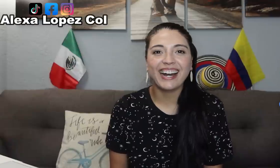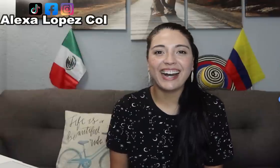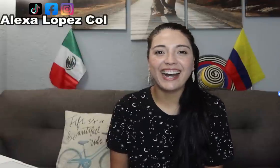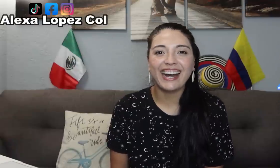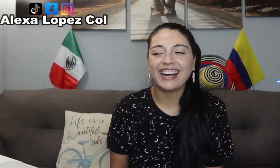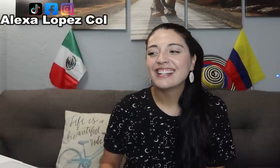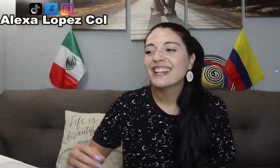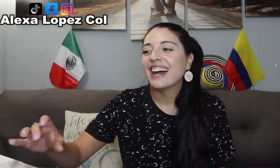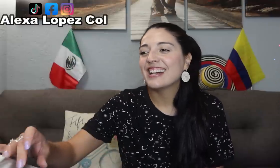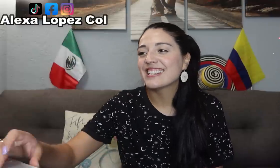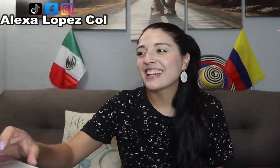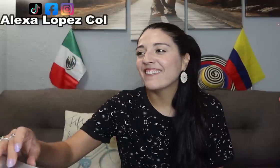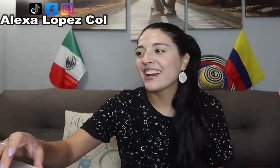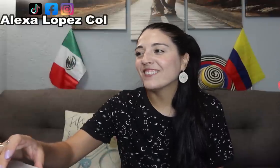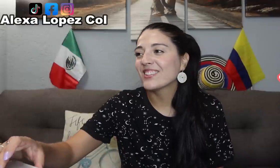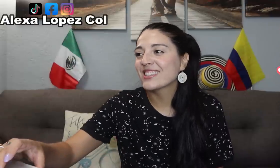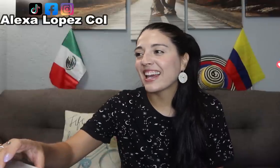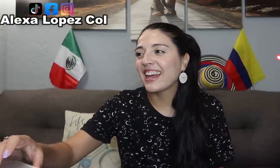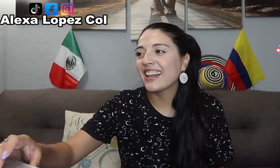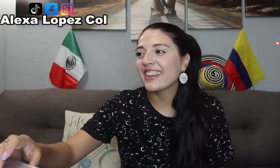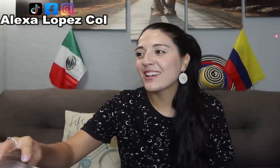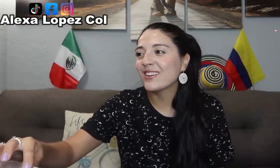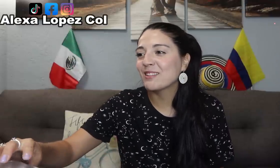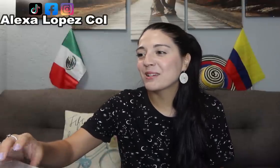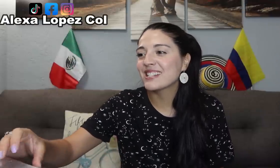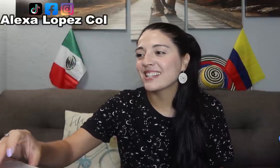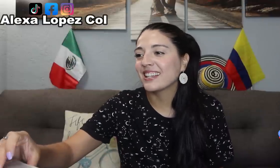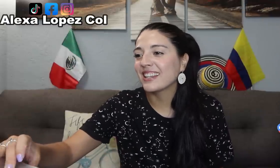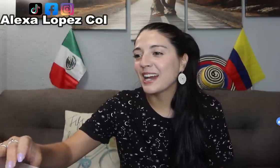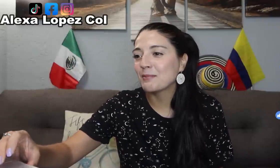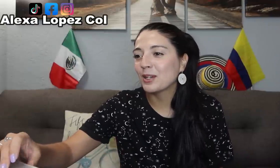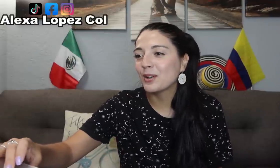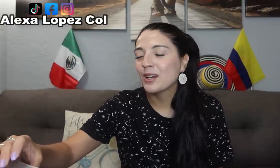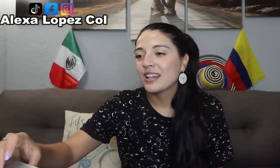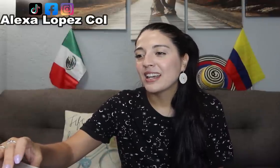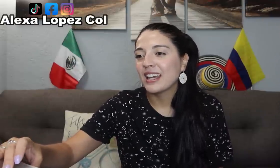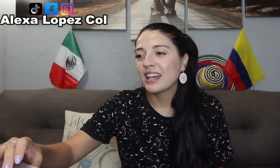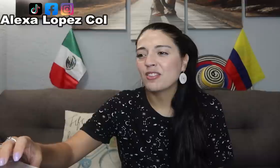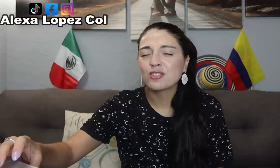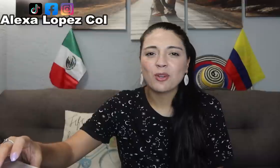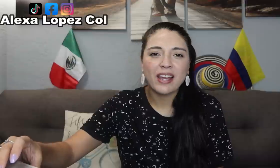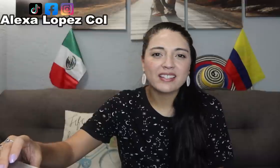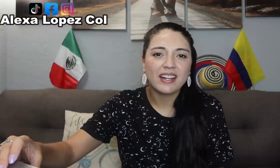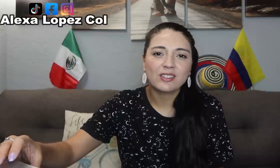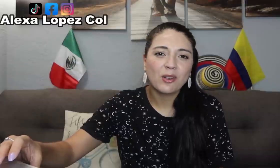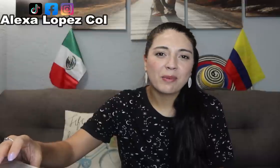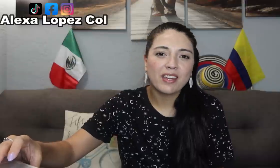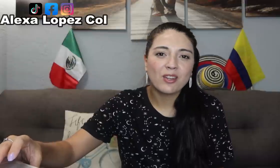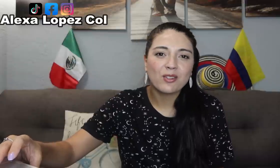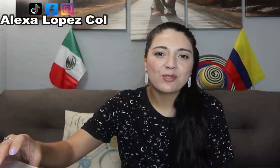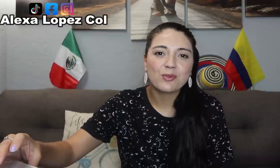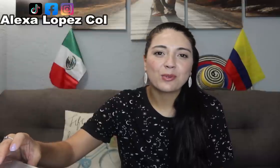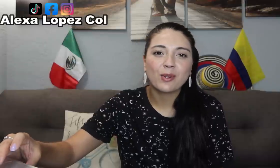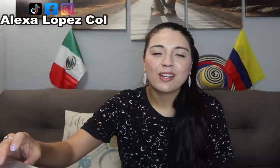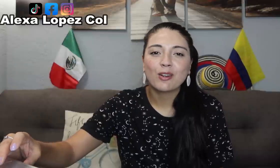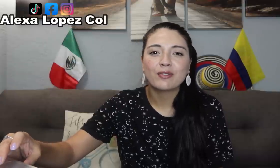el chayotico. Así que veamos qué le dijo el presidente AMLO. No solo a ella, a todo